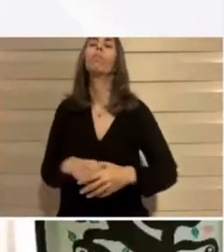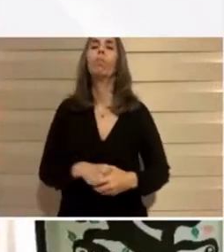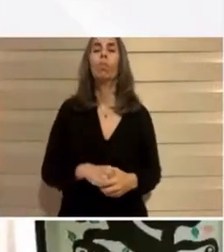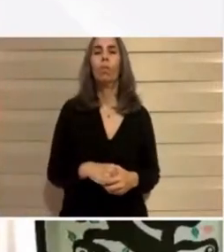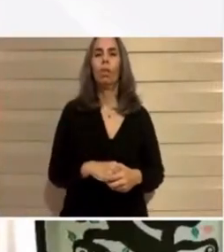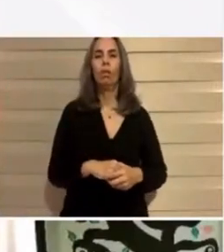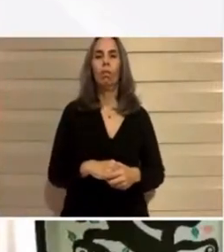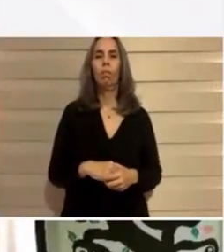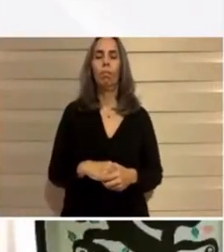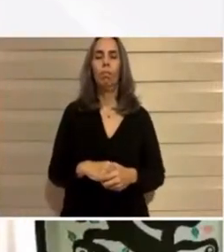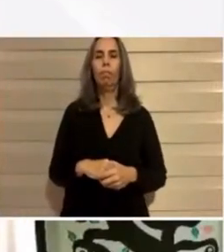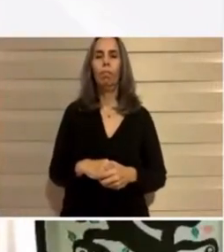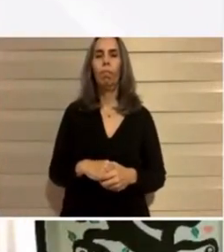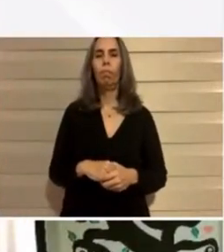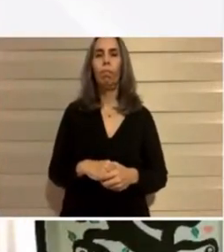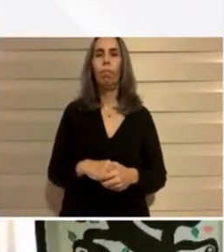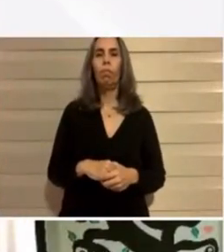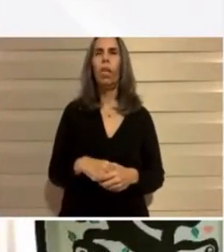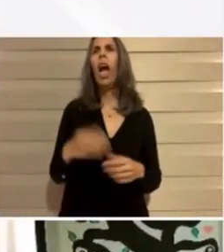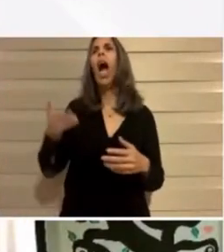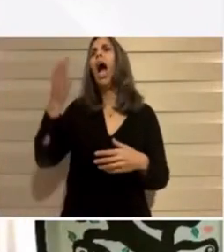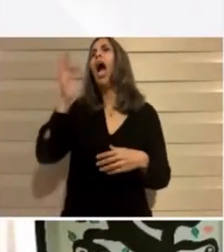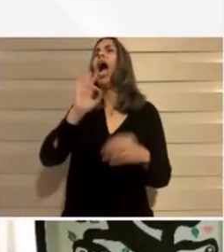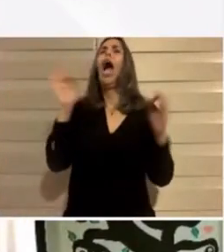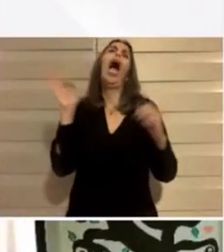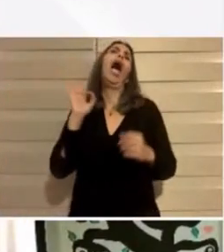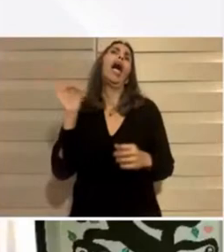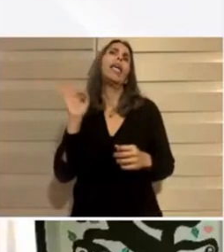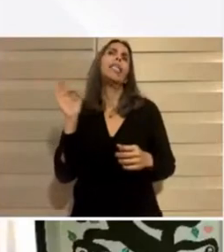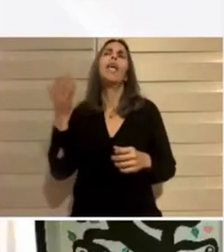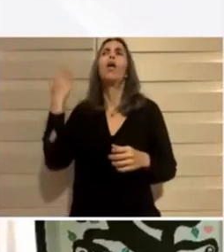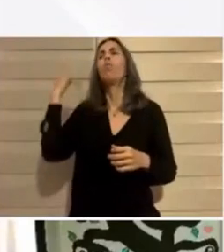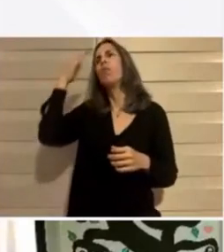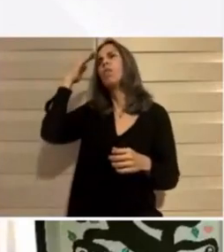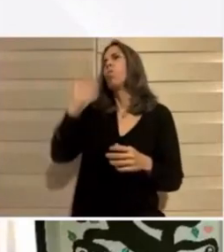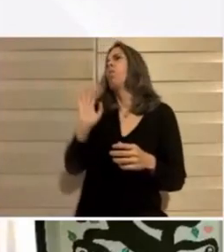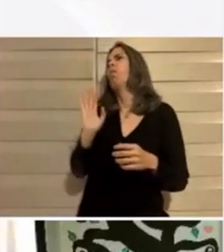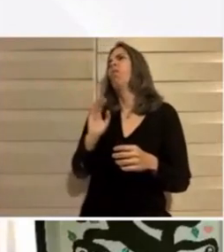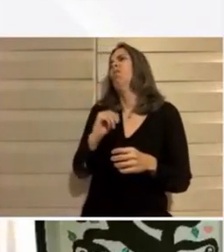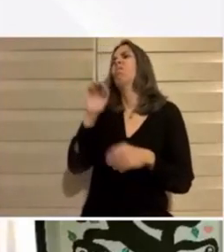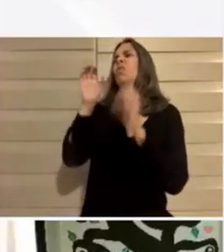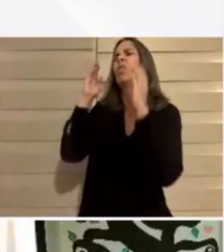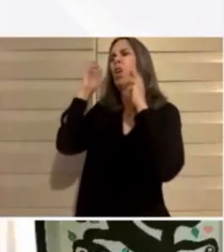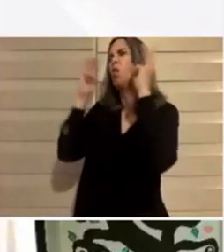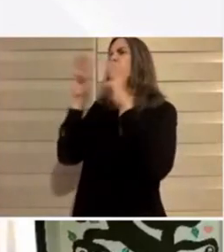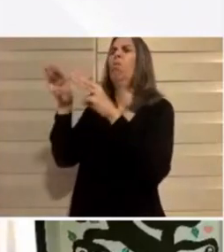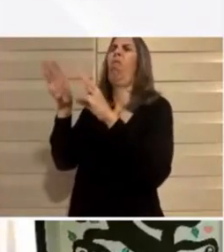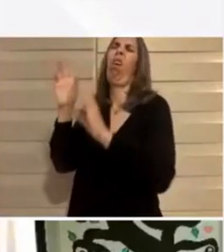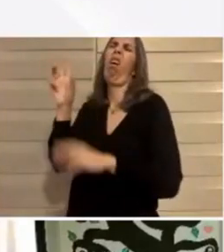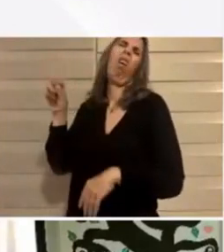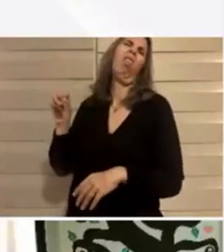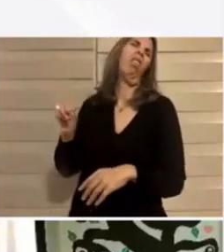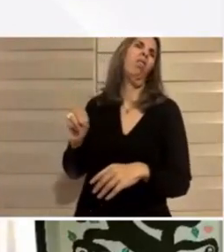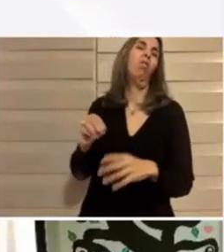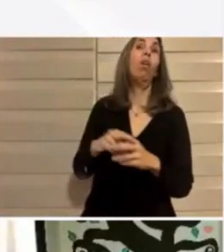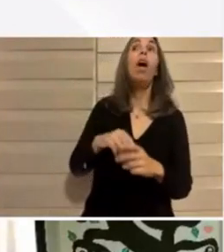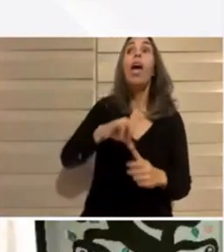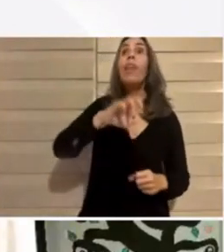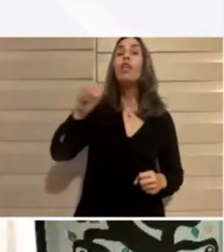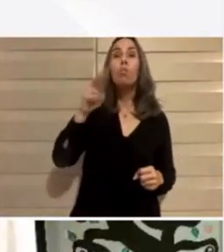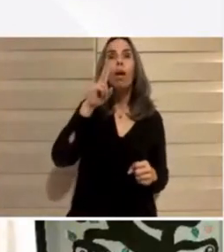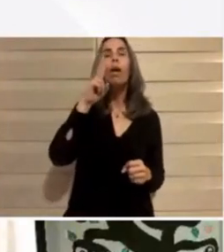que ¿para qué voy? Mañana siempre estará. Pues nos demos cuenta que sí nos hizo falta, y que sí el